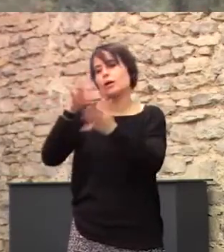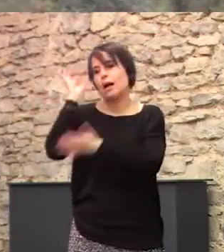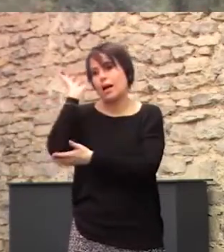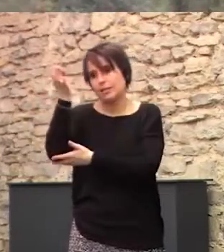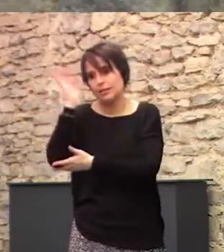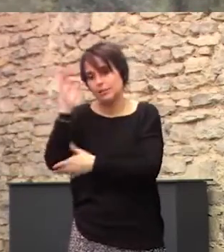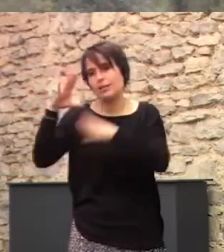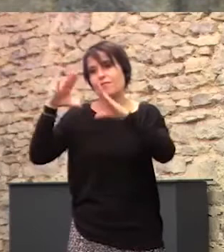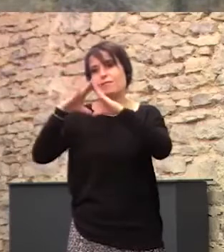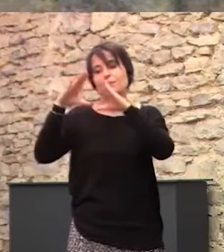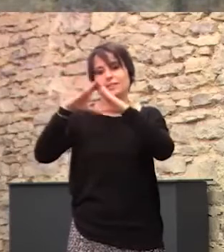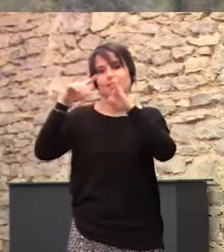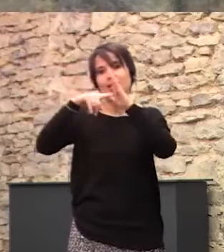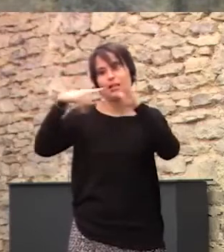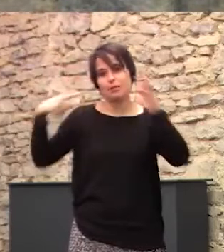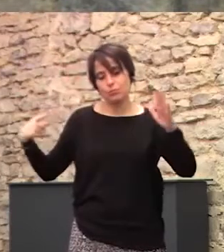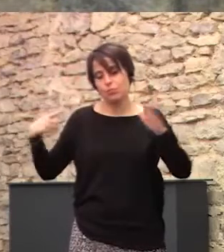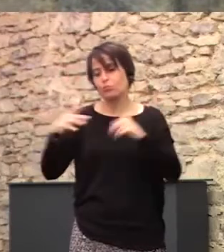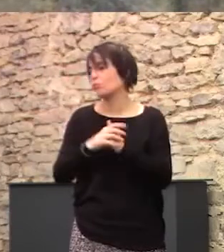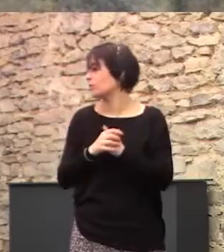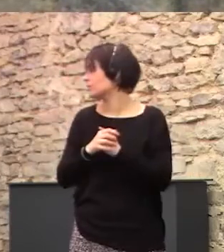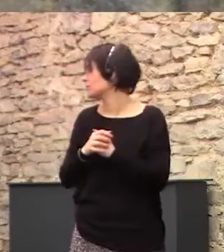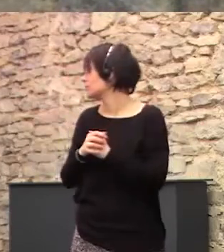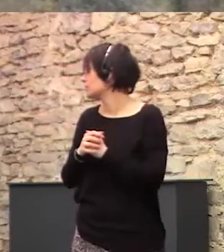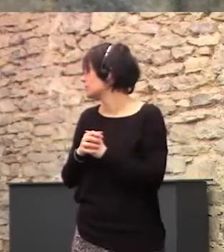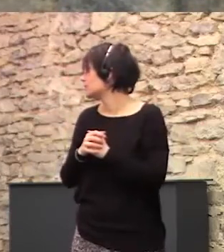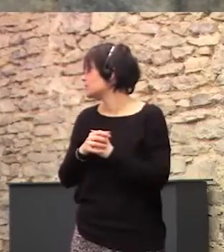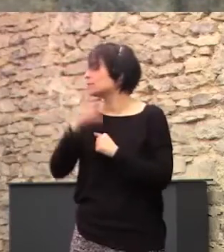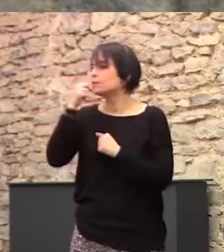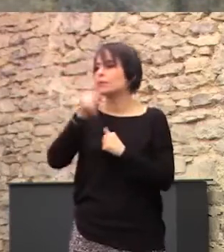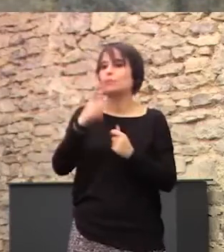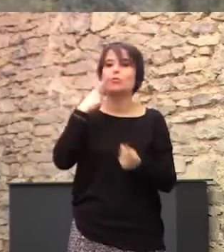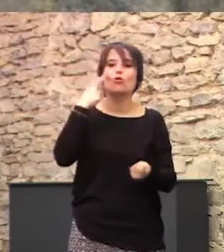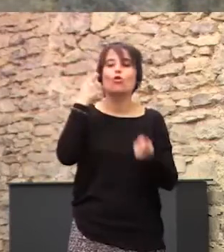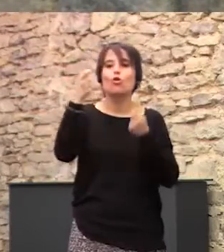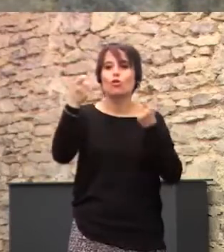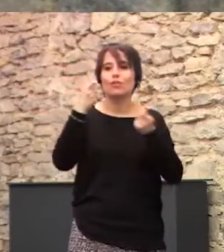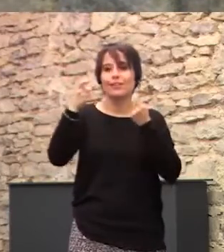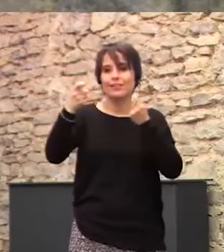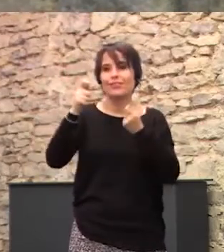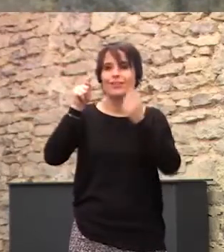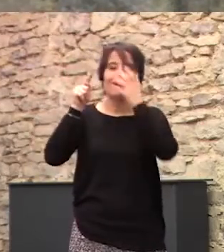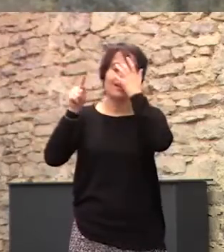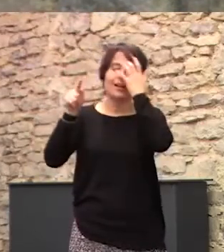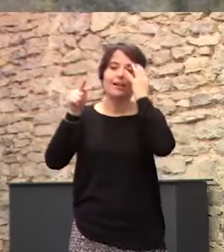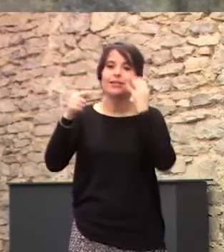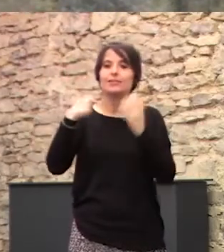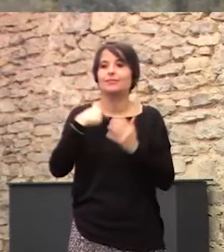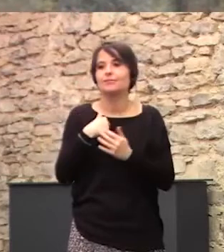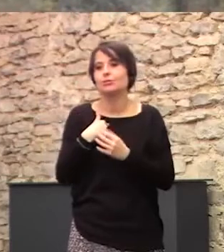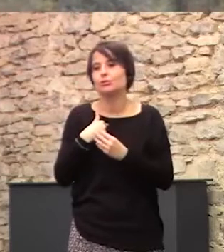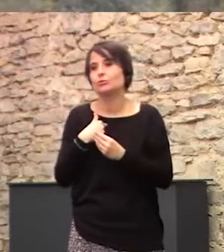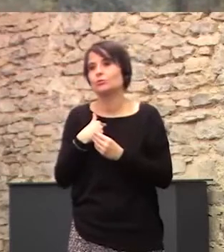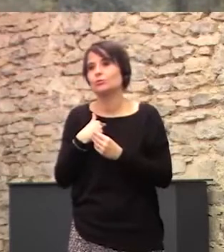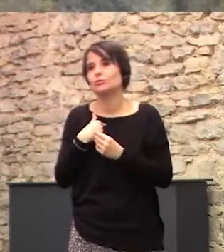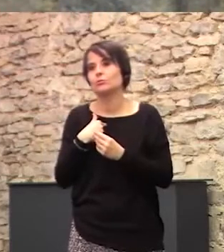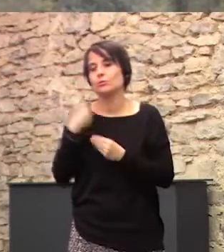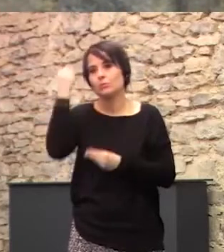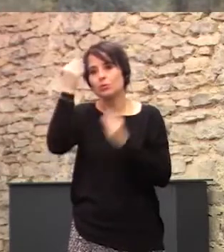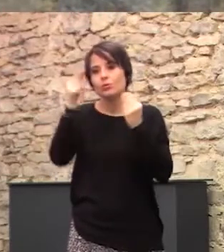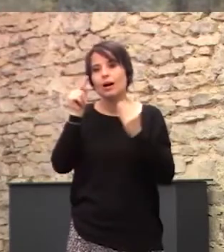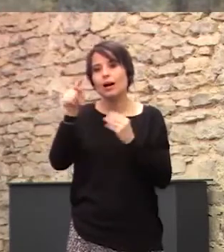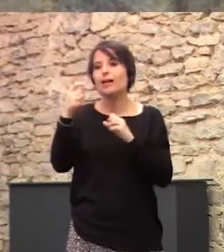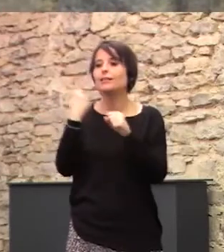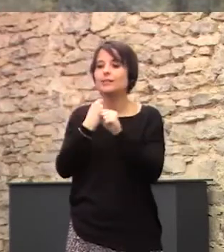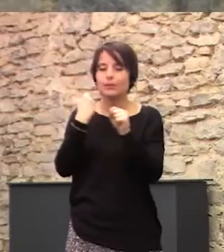Feminista en Guipúzcoa, ¿no? En Donosti, un poco la coordinadora. Y ahí… yo creo que se ha hecho un trabajo